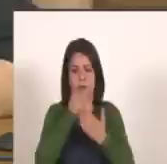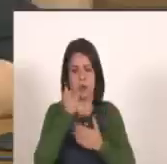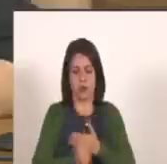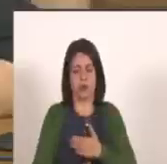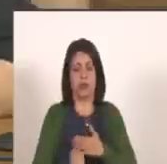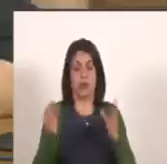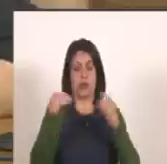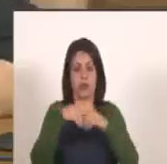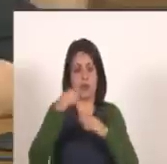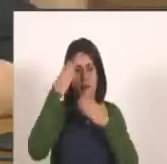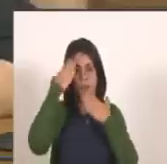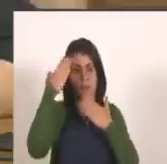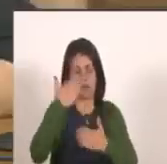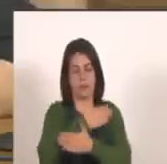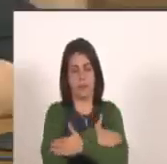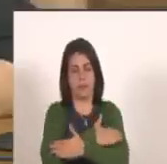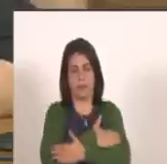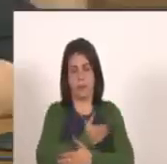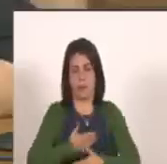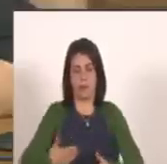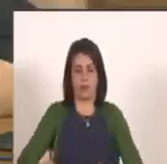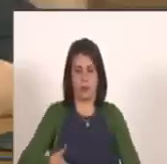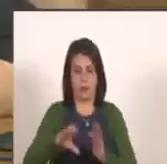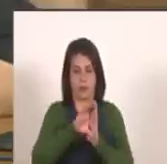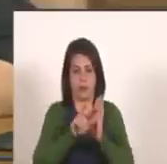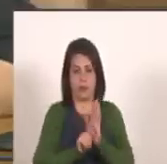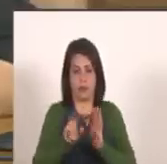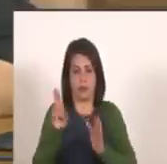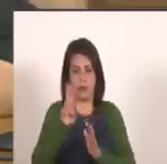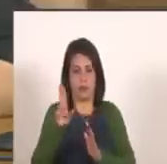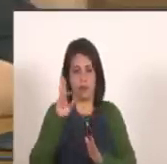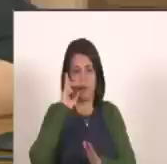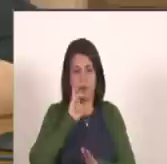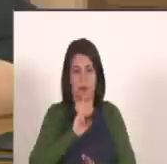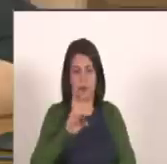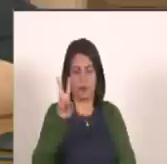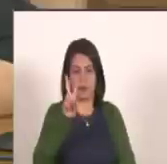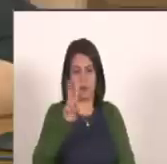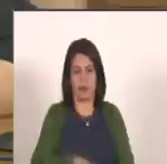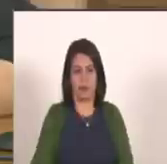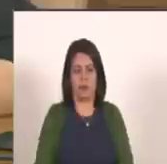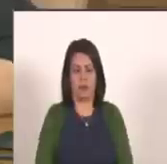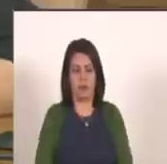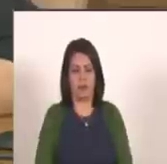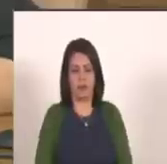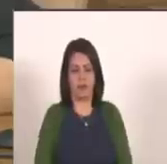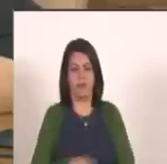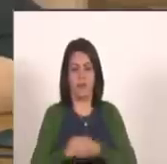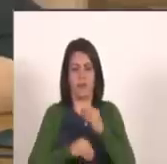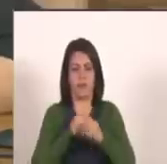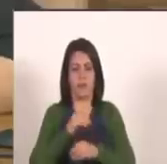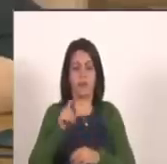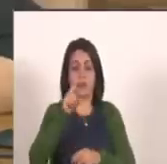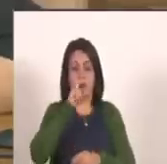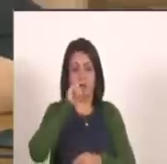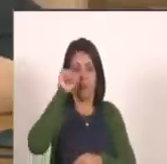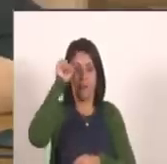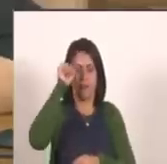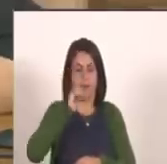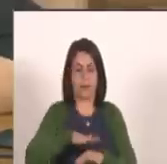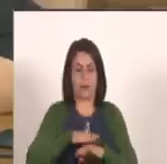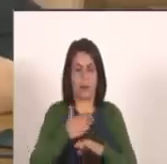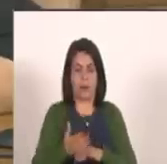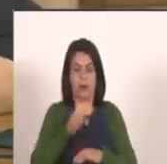acuerdo en salutación y felicitaciones al presidente constitucional de la República Bolivariana de Venezuela, Nicolás Maduro